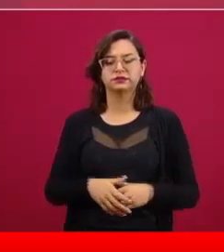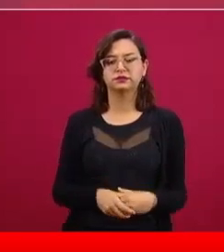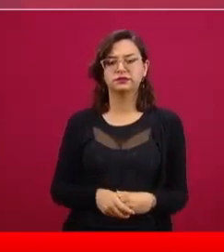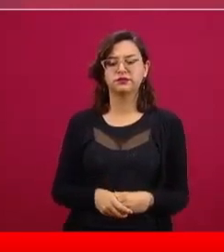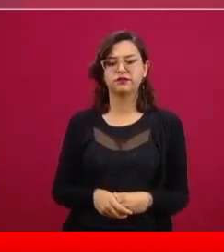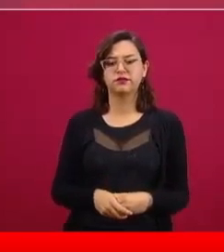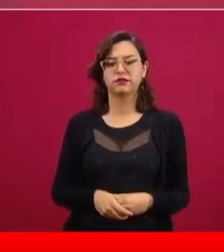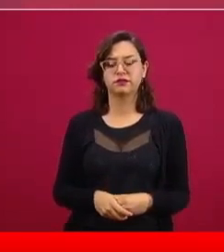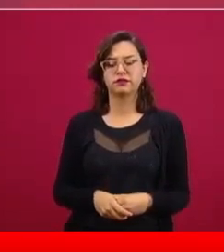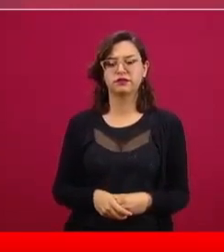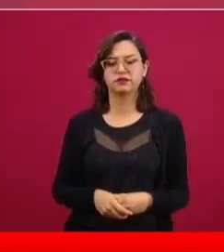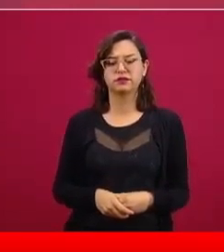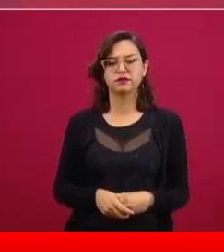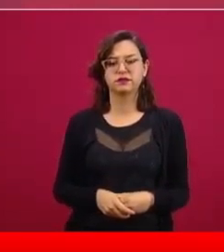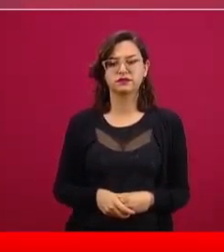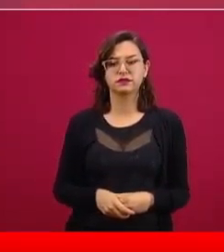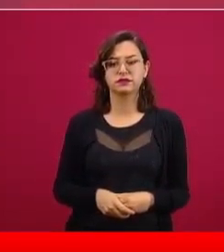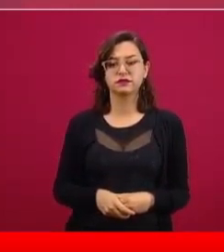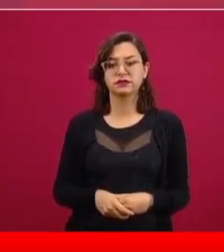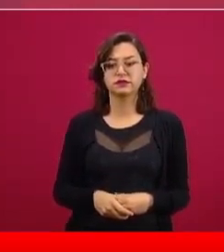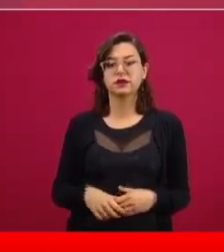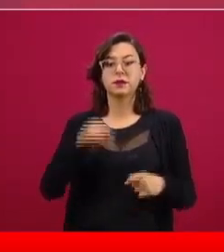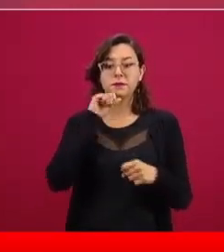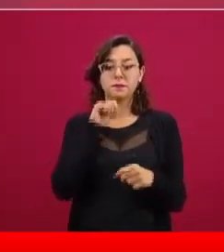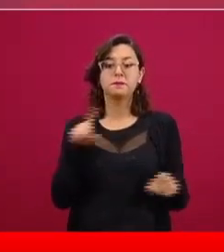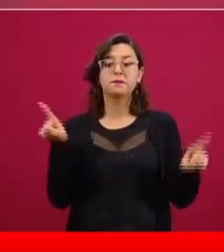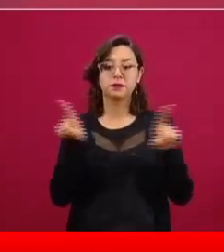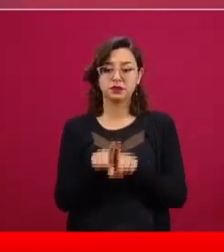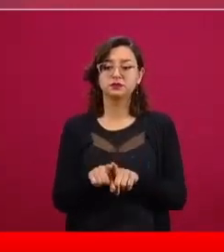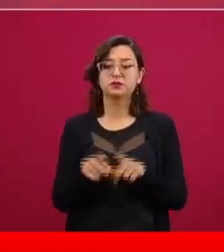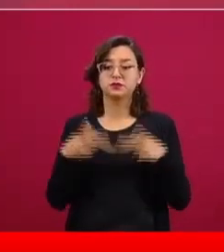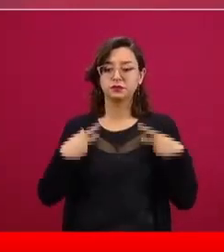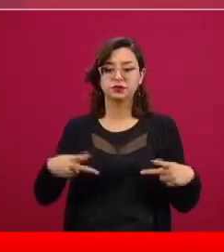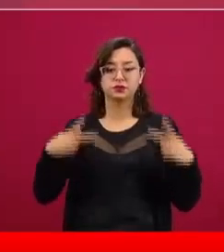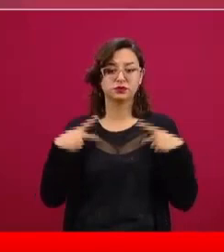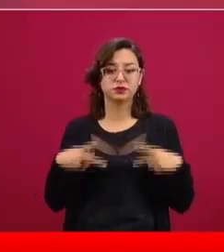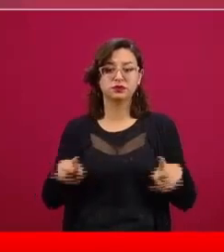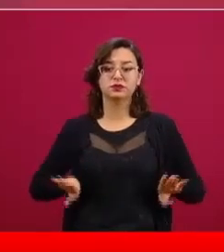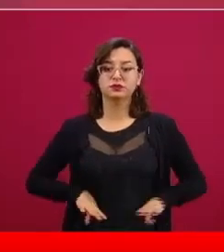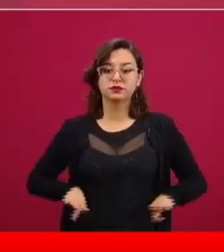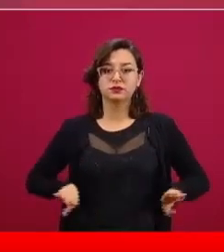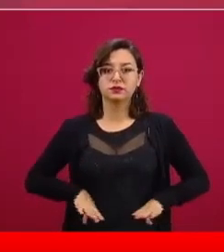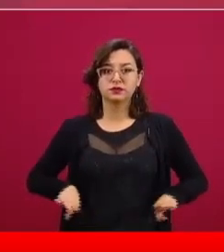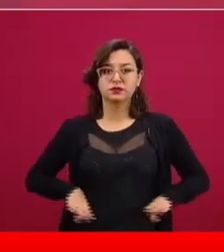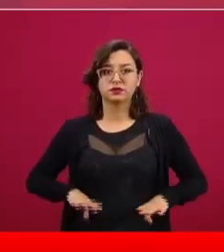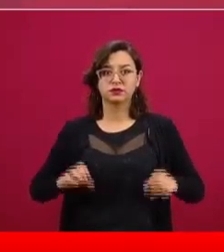en la fortaleza de nuestro pueblo.